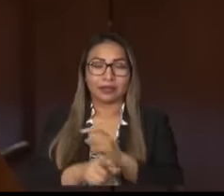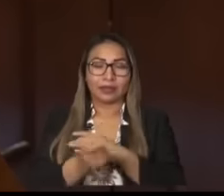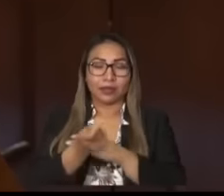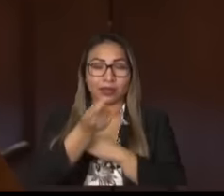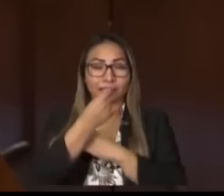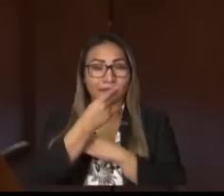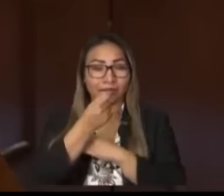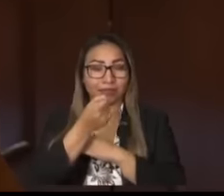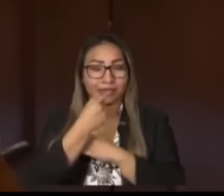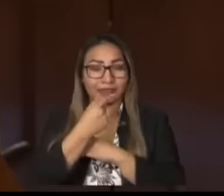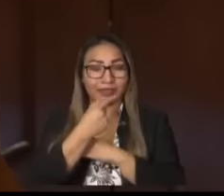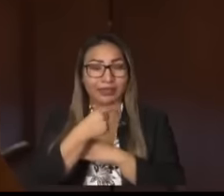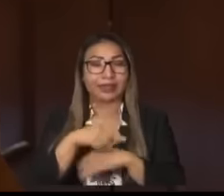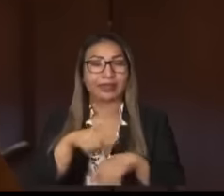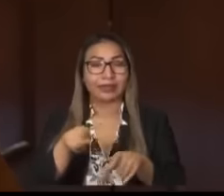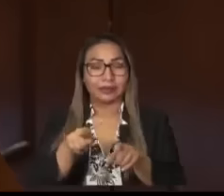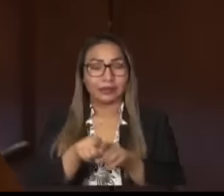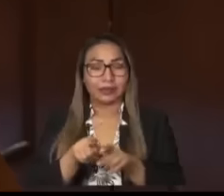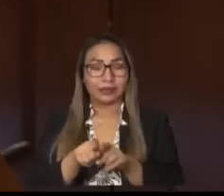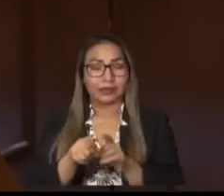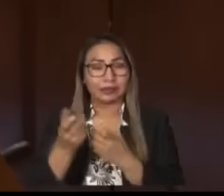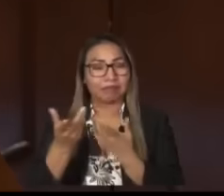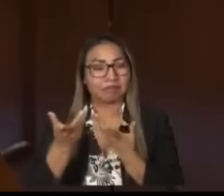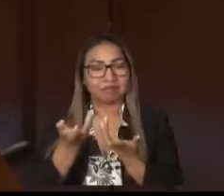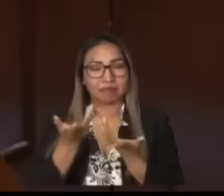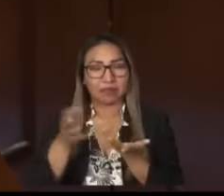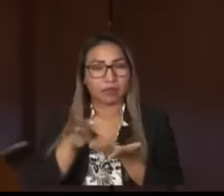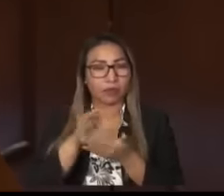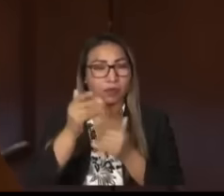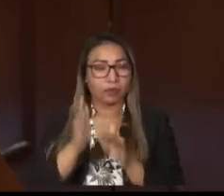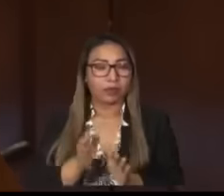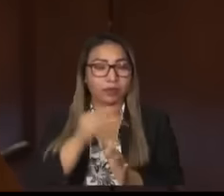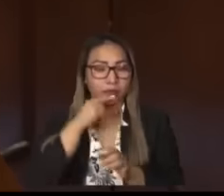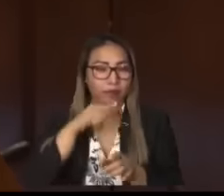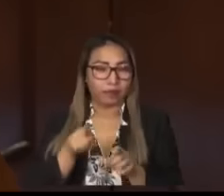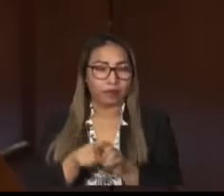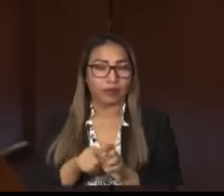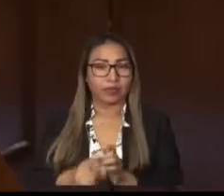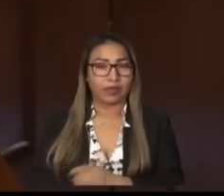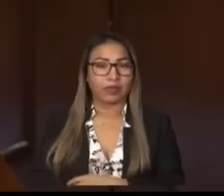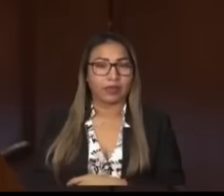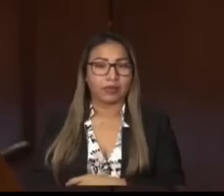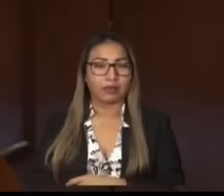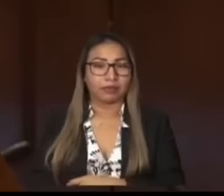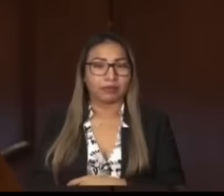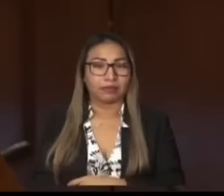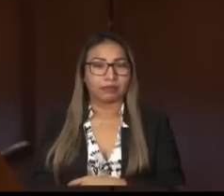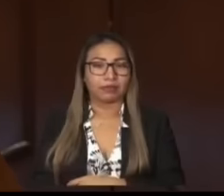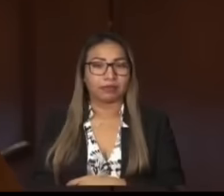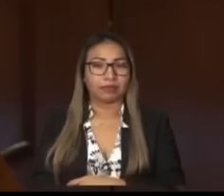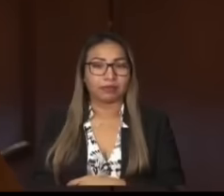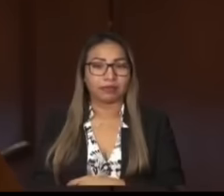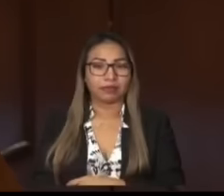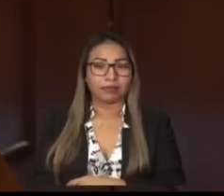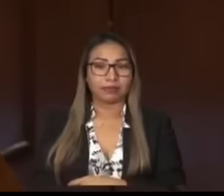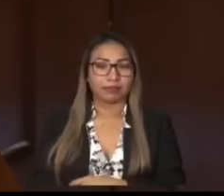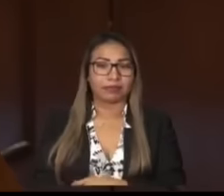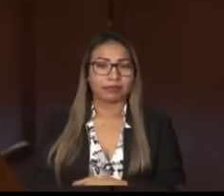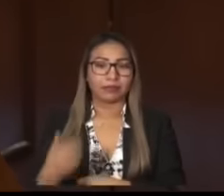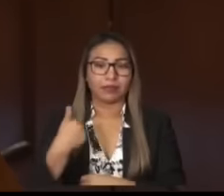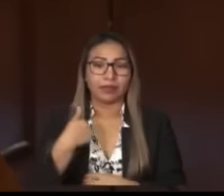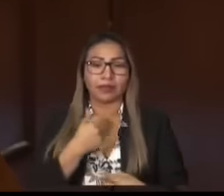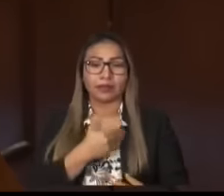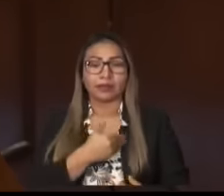medicamentos que requiere el pueblo. Entonces, Nosotros queremos de